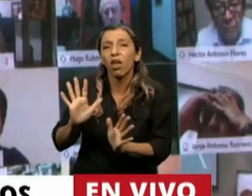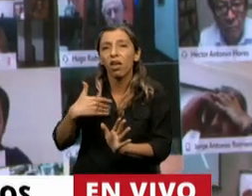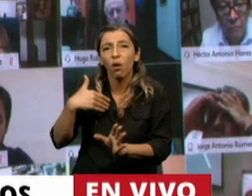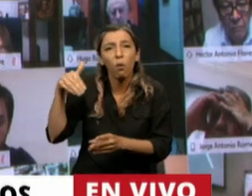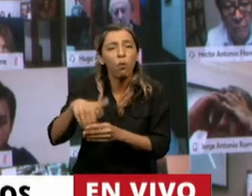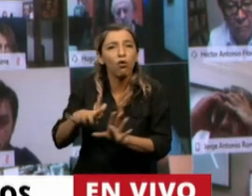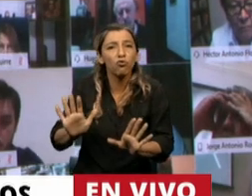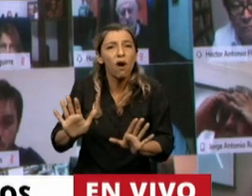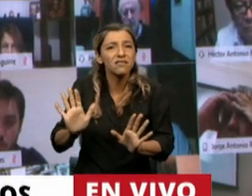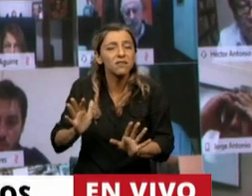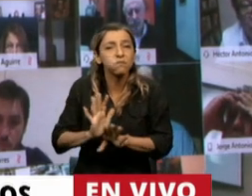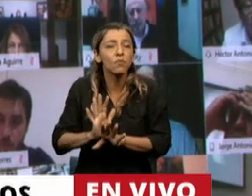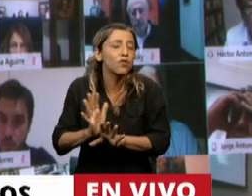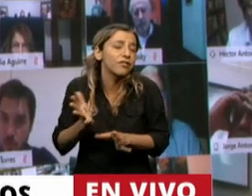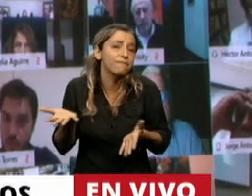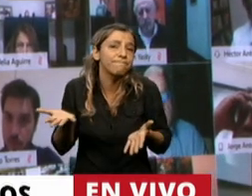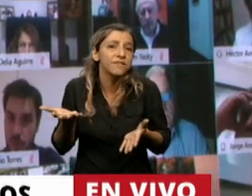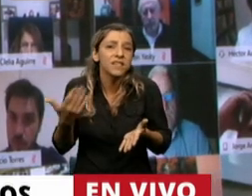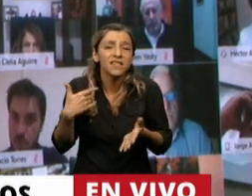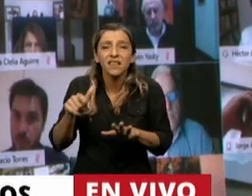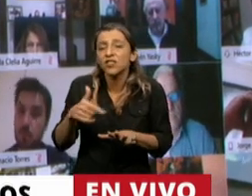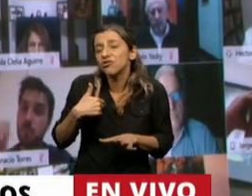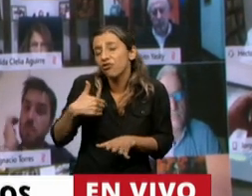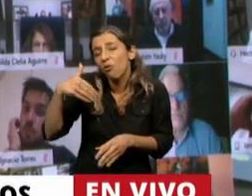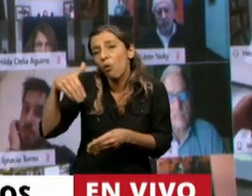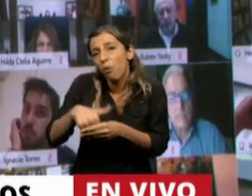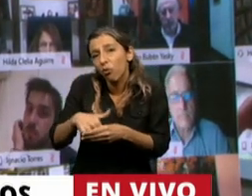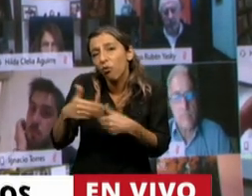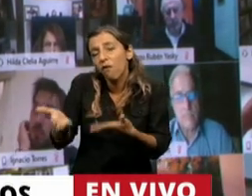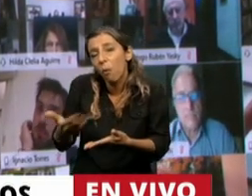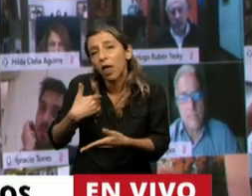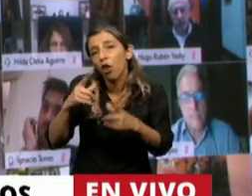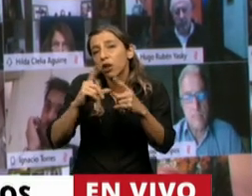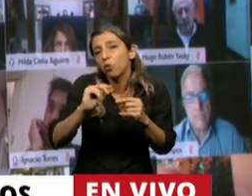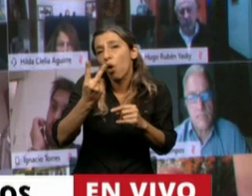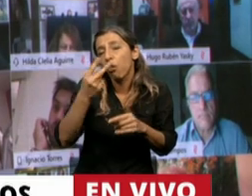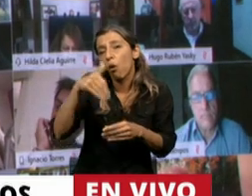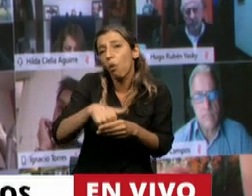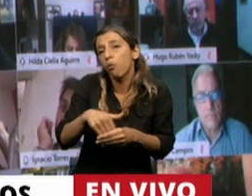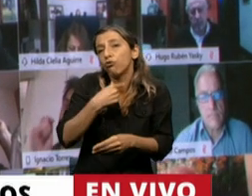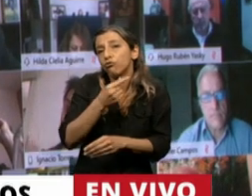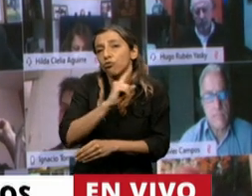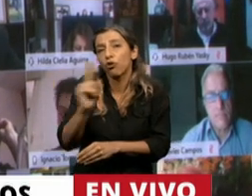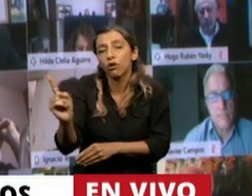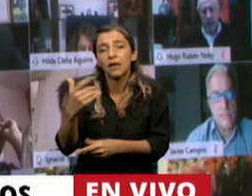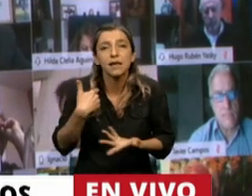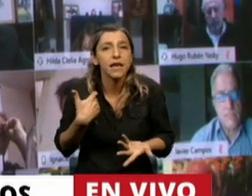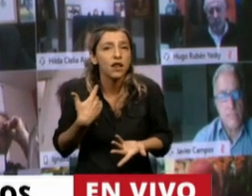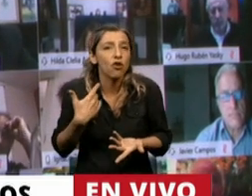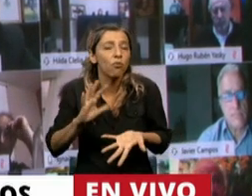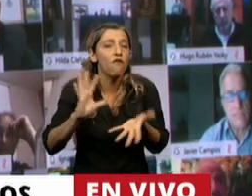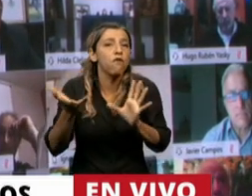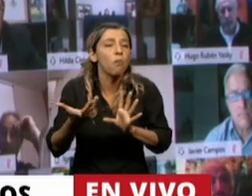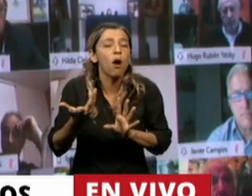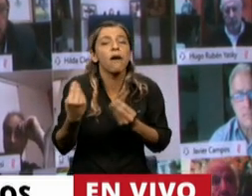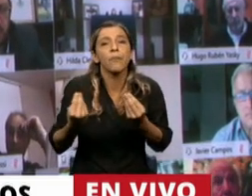votaría a favor en general y me abstendría el artículo 2s que sería lo más lógico hubiéramos votado en